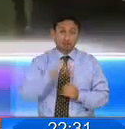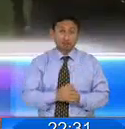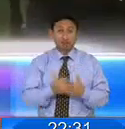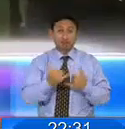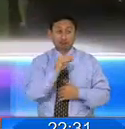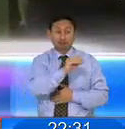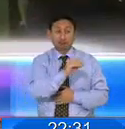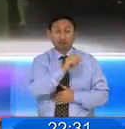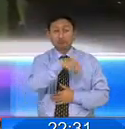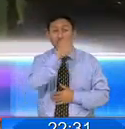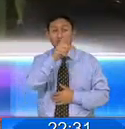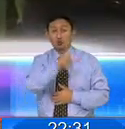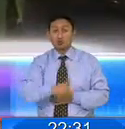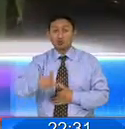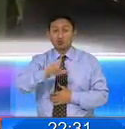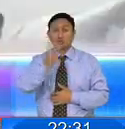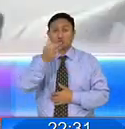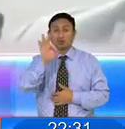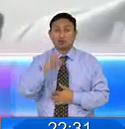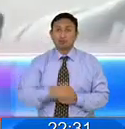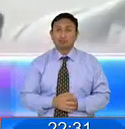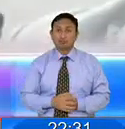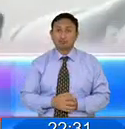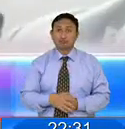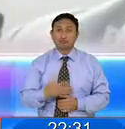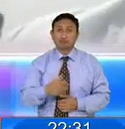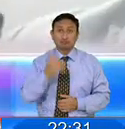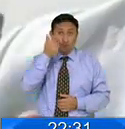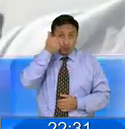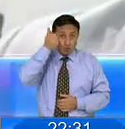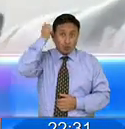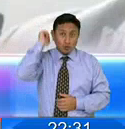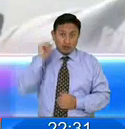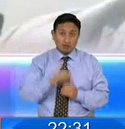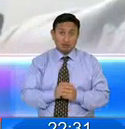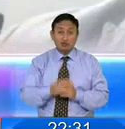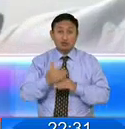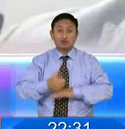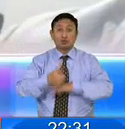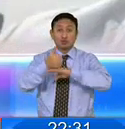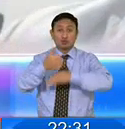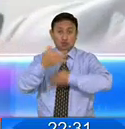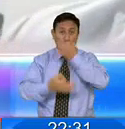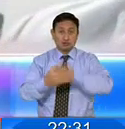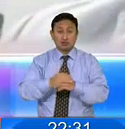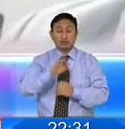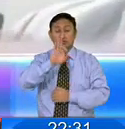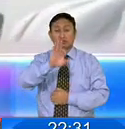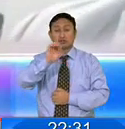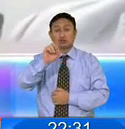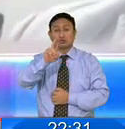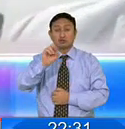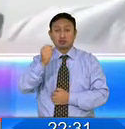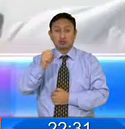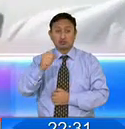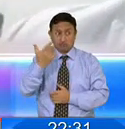notificó para el próximo lunes 19. Ayer el juez Torres del Contencioso Electoral ha determinado que está ejecutoriada ya la